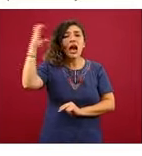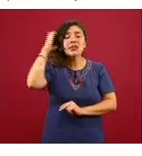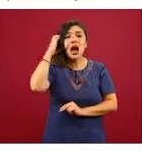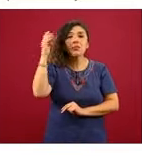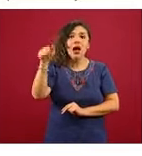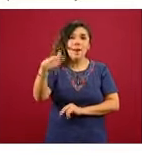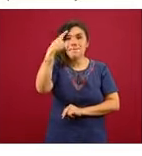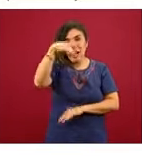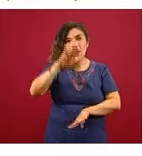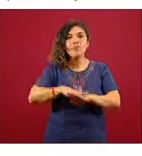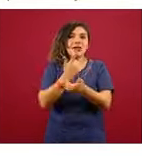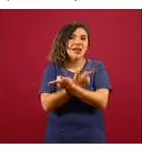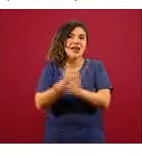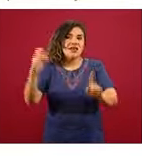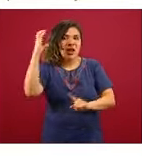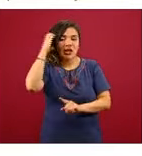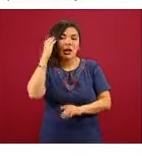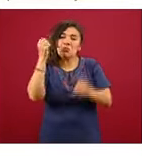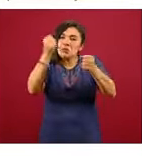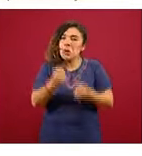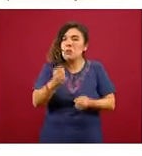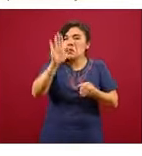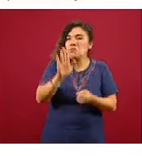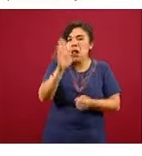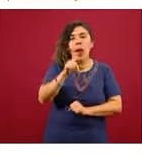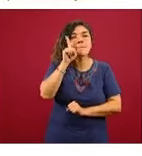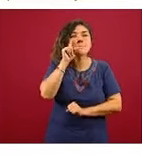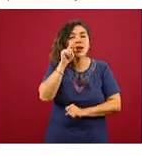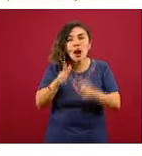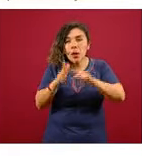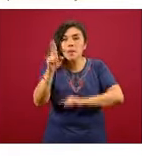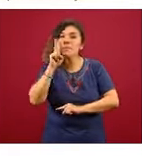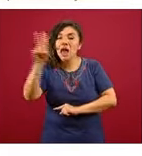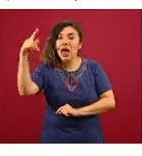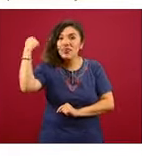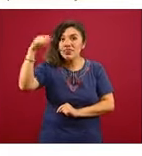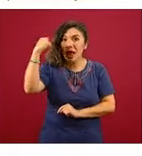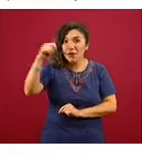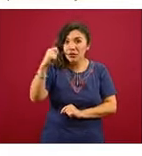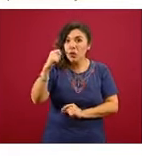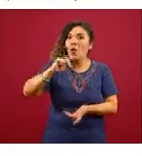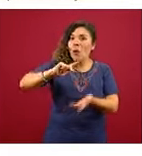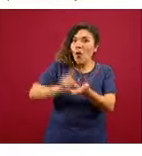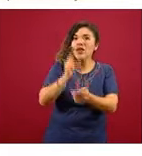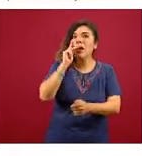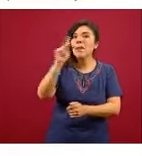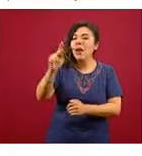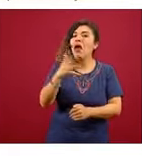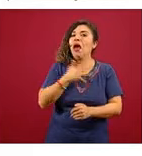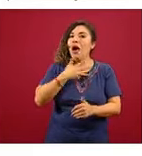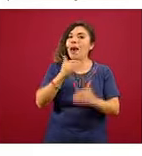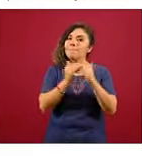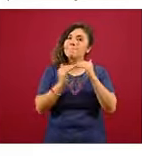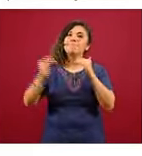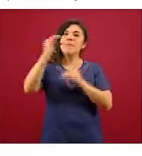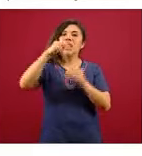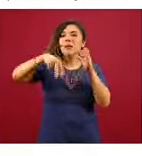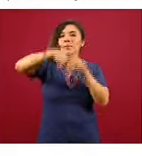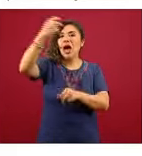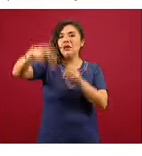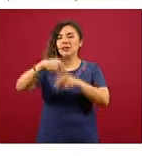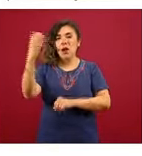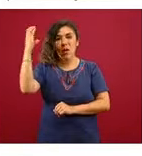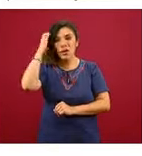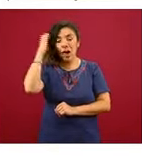la disponibilidad. De seguro mañana, cuando veamos el corte de Tabasco nuevamente, veremos muy probablemente incrementada esta